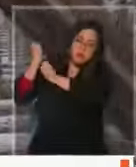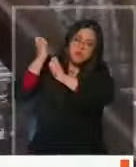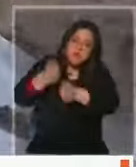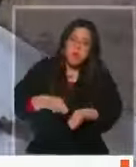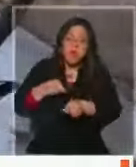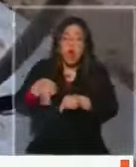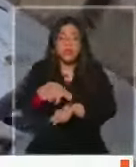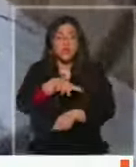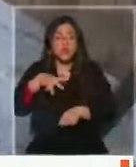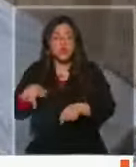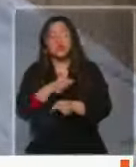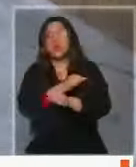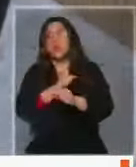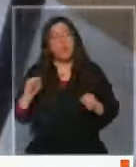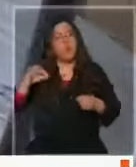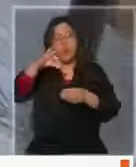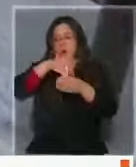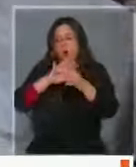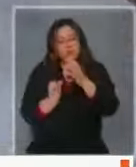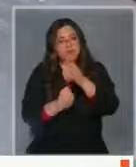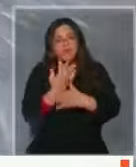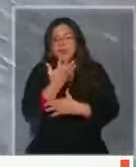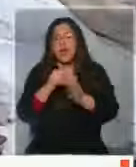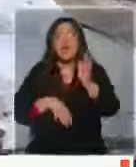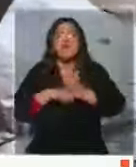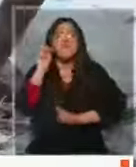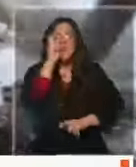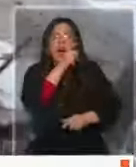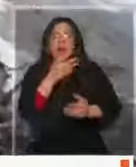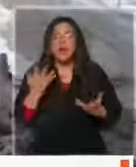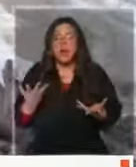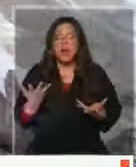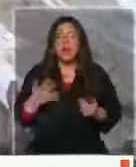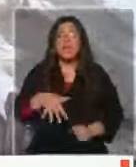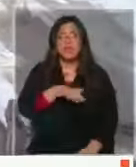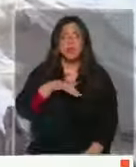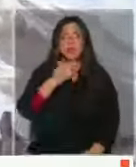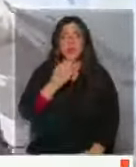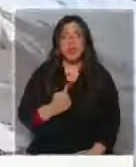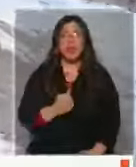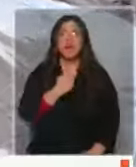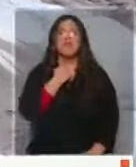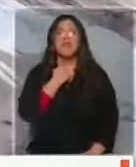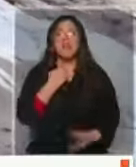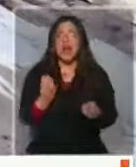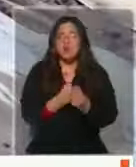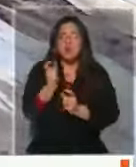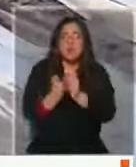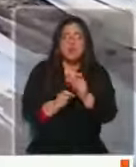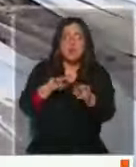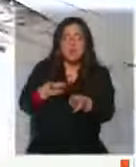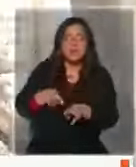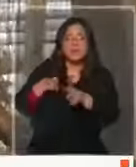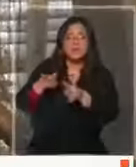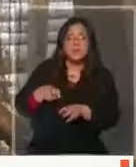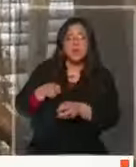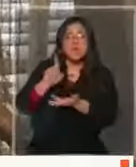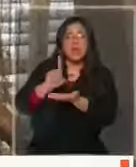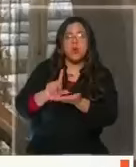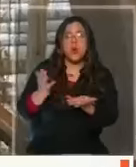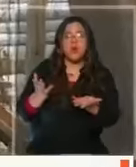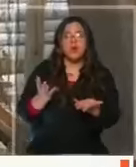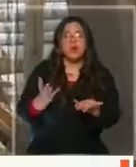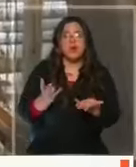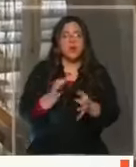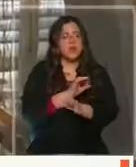condiciones no pueden plantar. Lo más complejo es que la situación también afectó a muchos agricultores de la zona. Nunca se